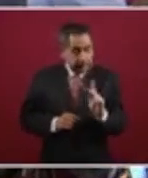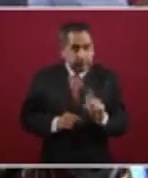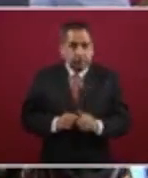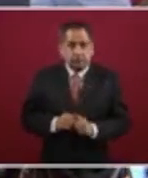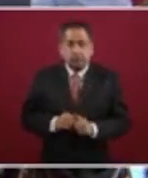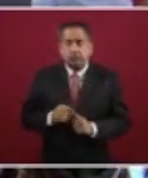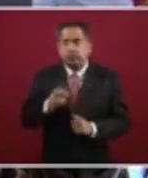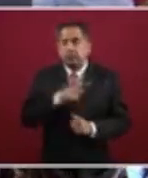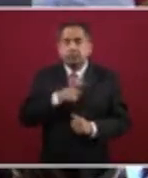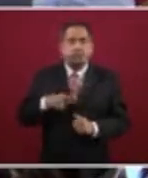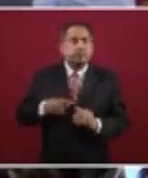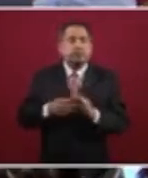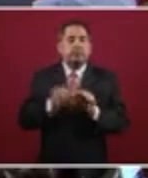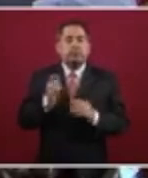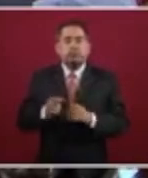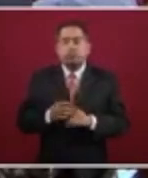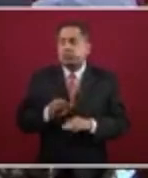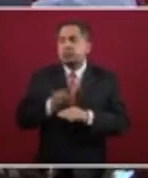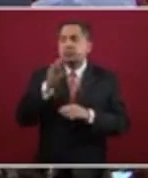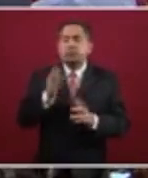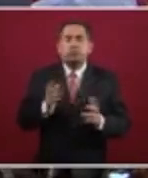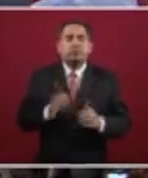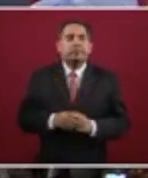ser muy